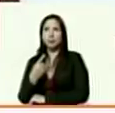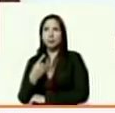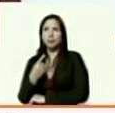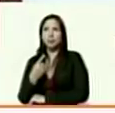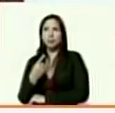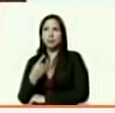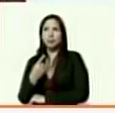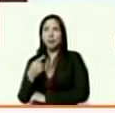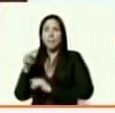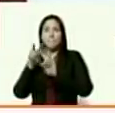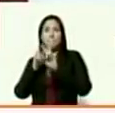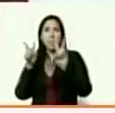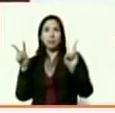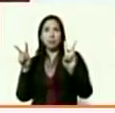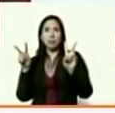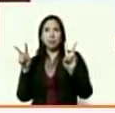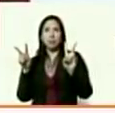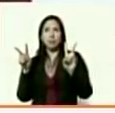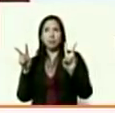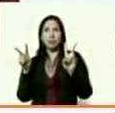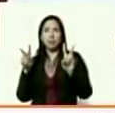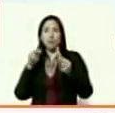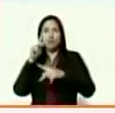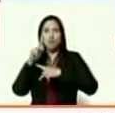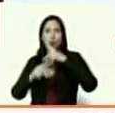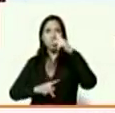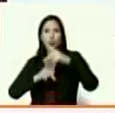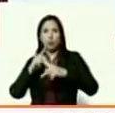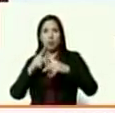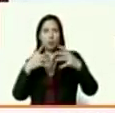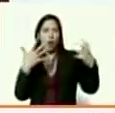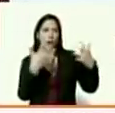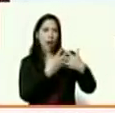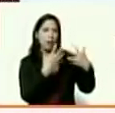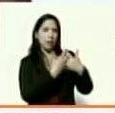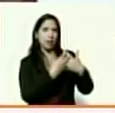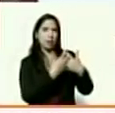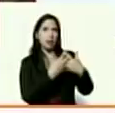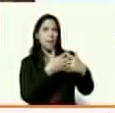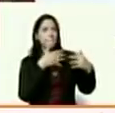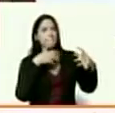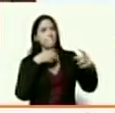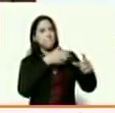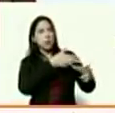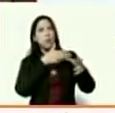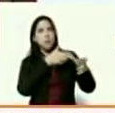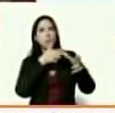en la paz, producimos. Y en la guerra, combatimos.